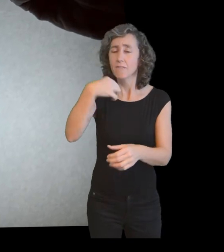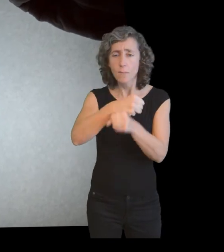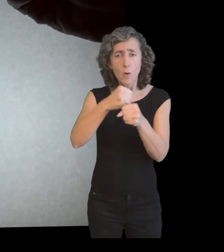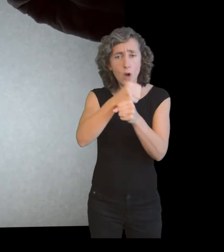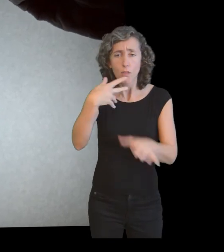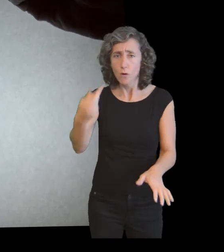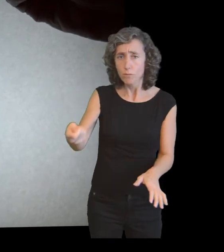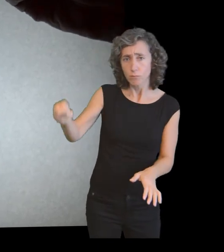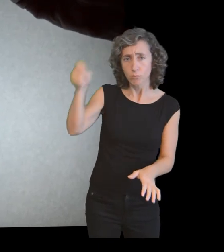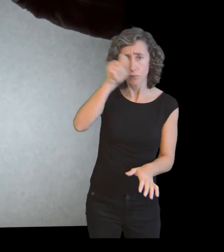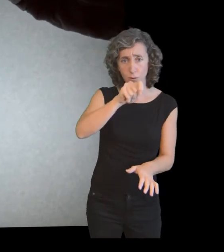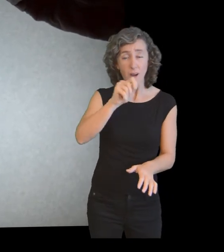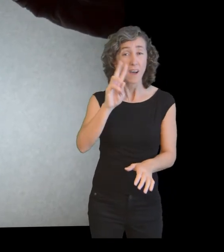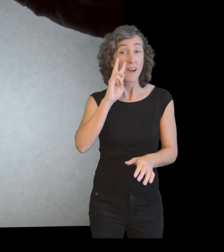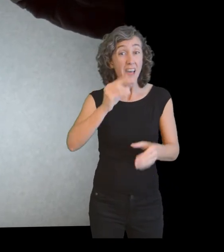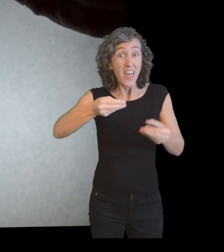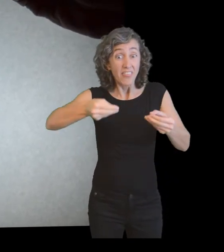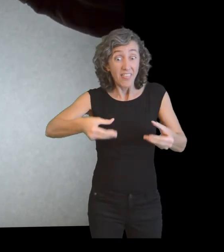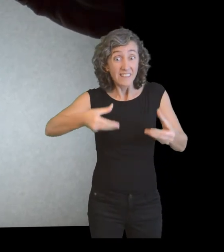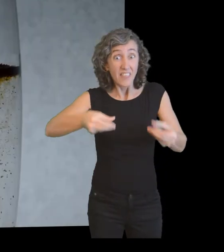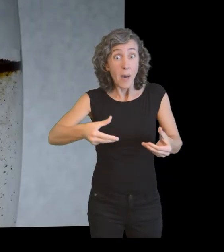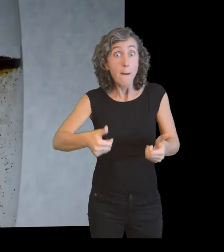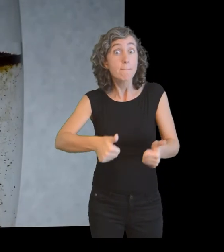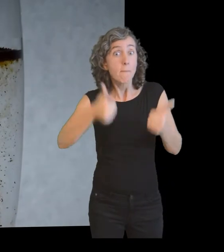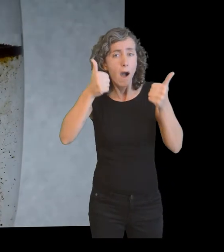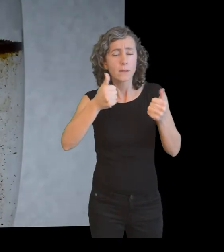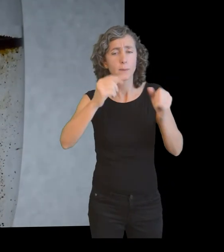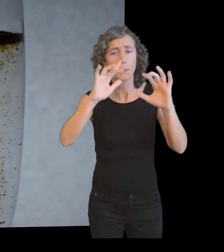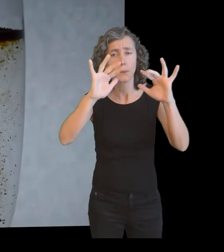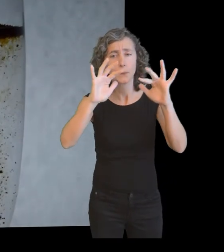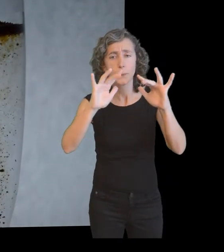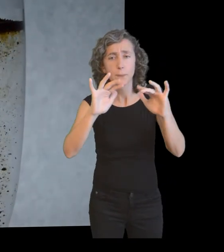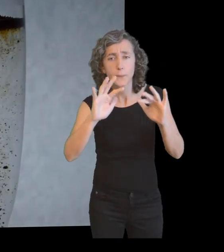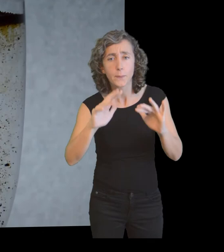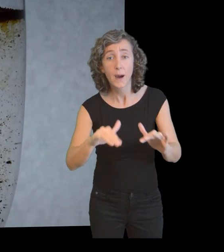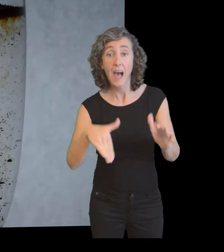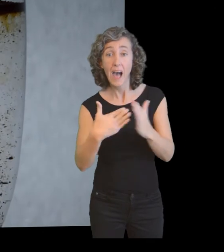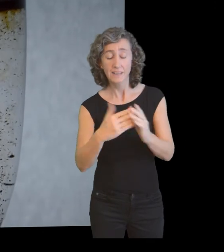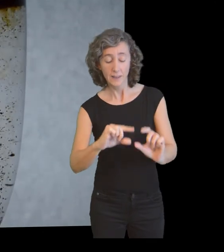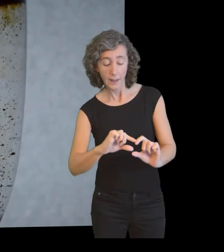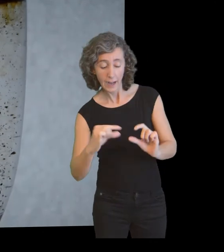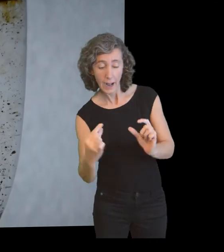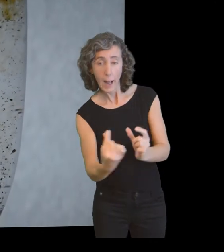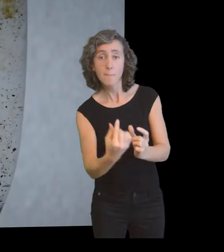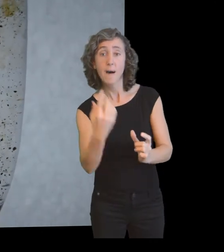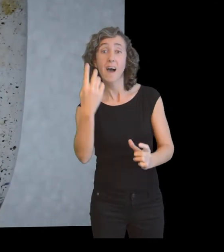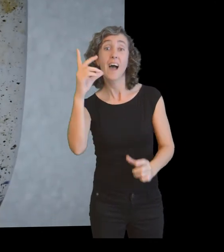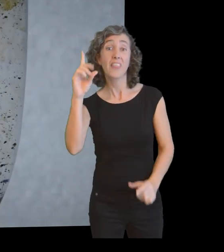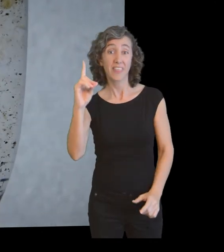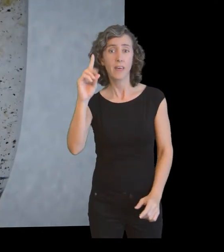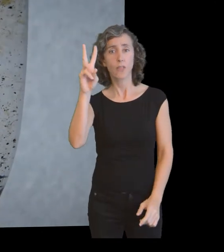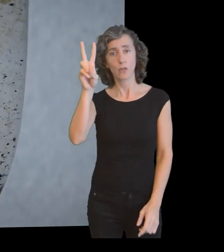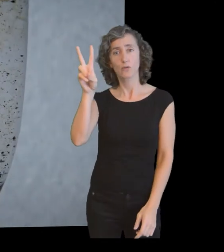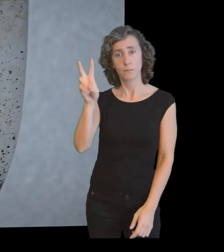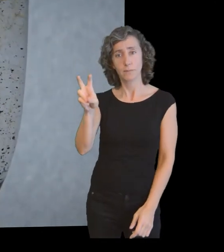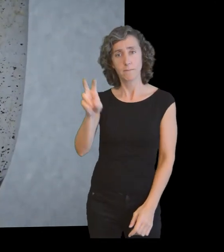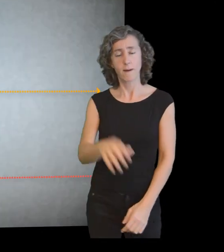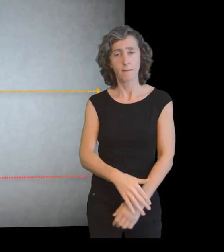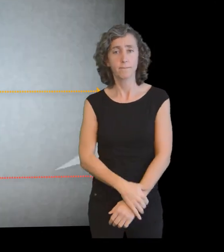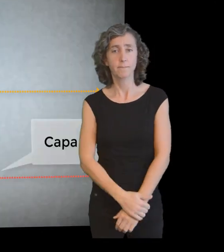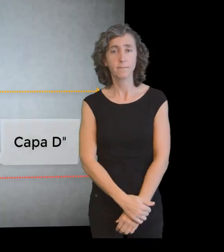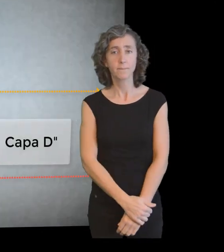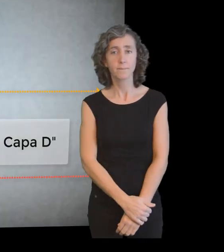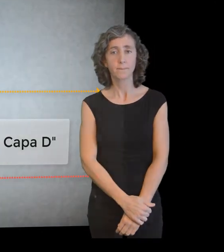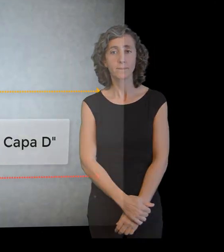engadimos café moído. Os fragmentos máis densos descenderán ata formar a capa de 2' sobre o